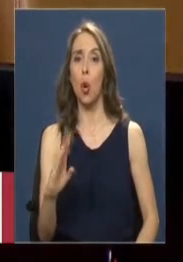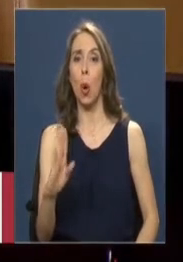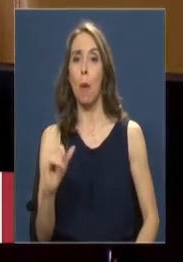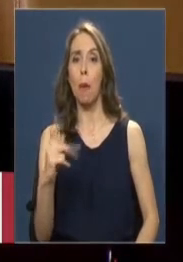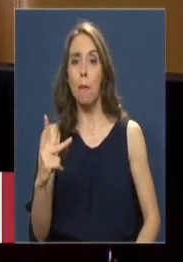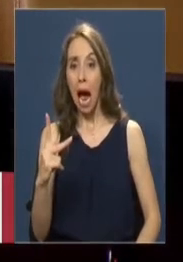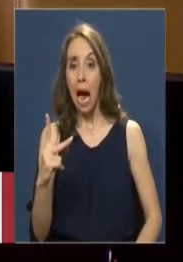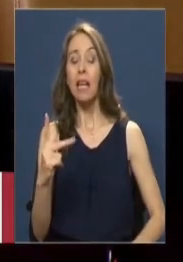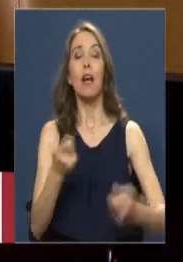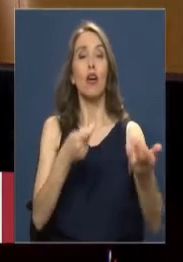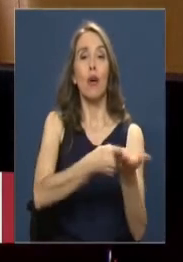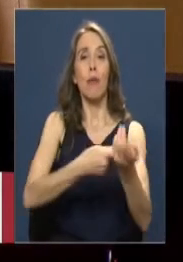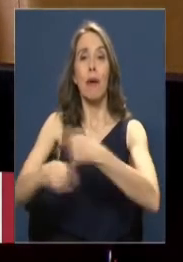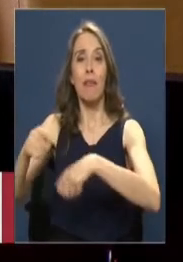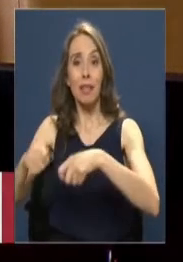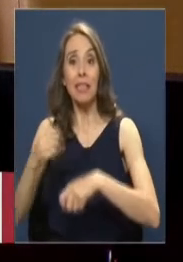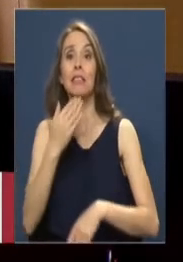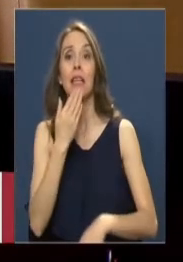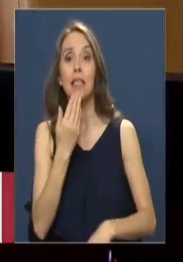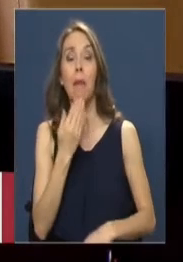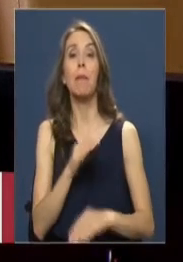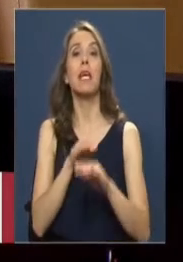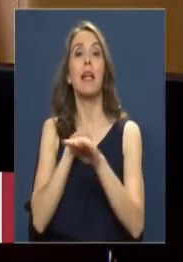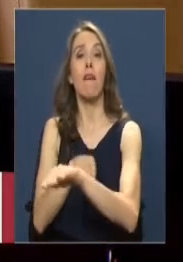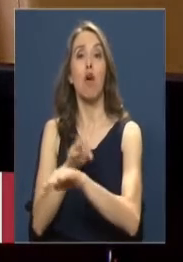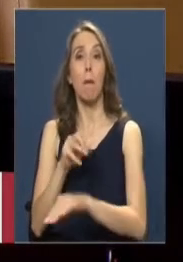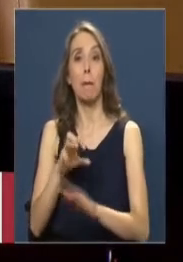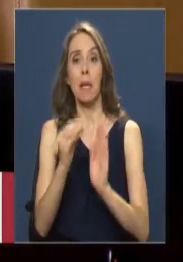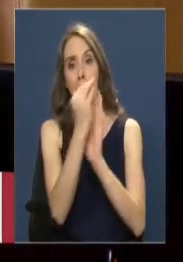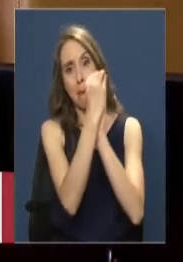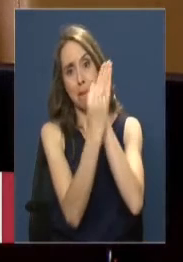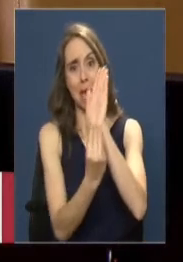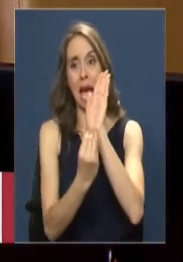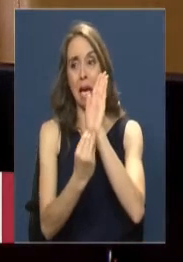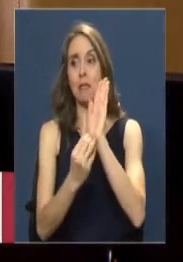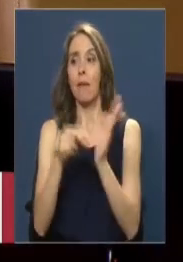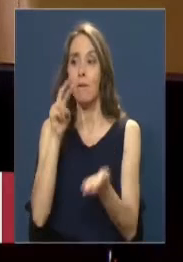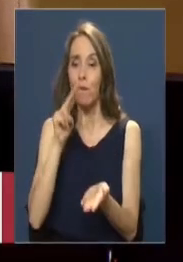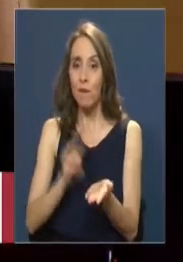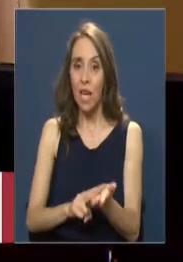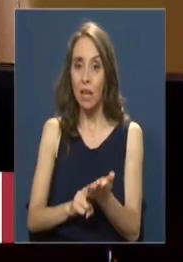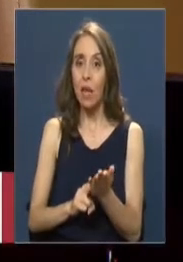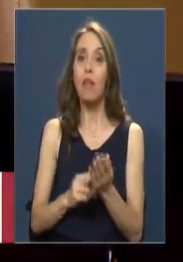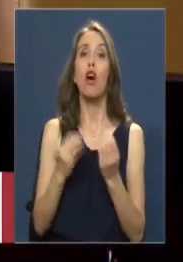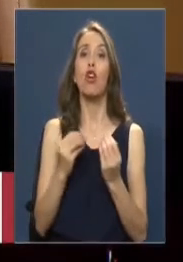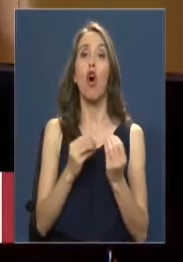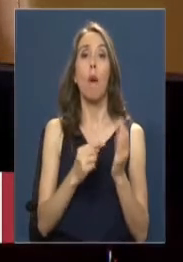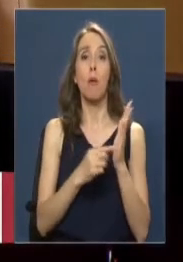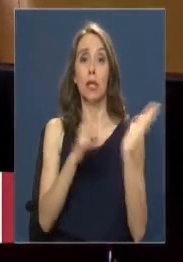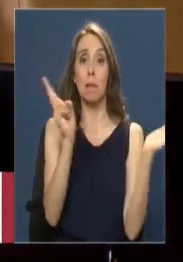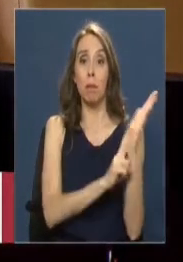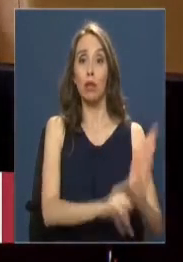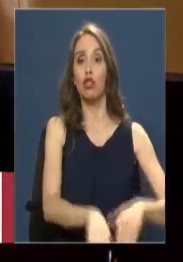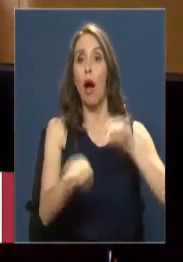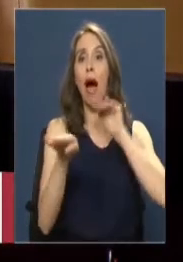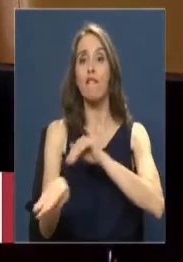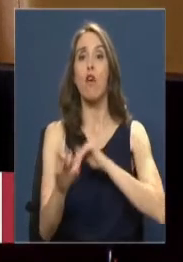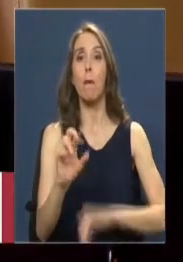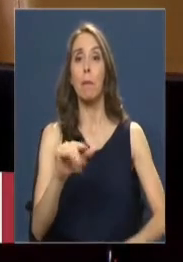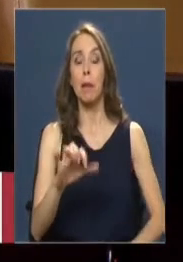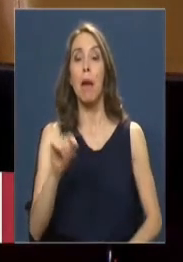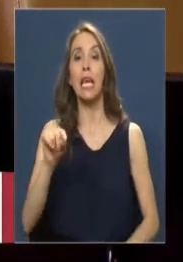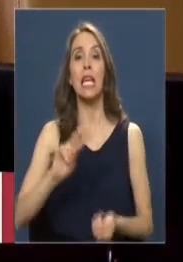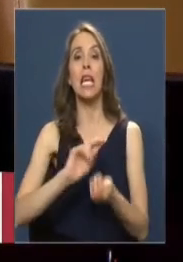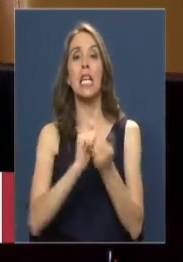como compensación las medidas en favor de las pymes para crear un verdadero régimen ProPyme, como lo rebautizamos